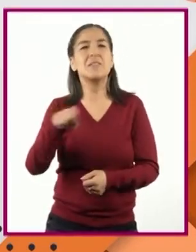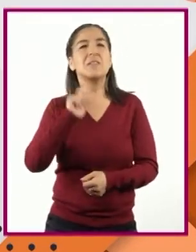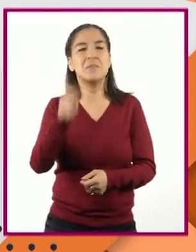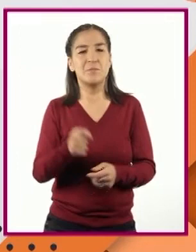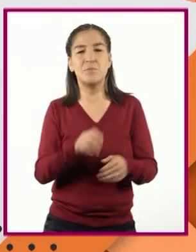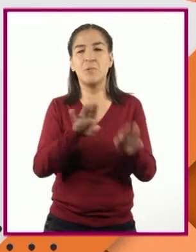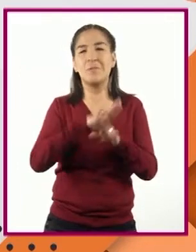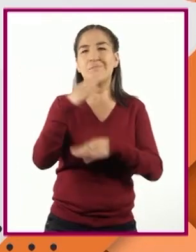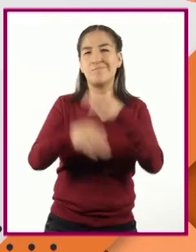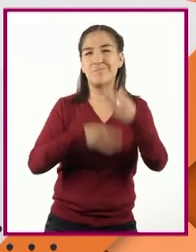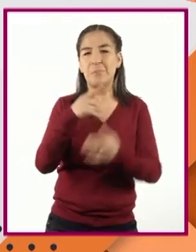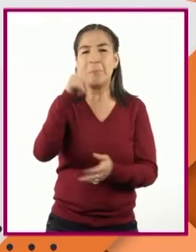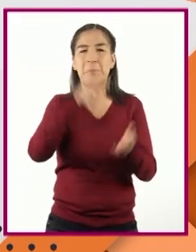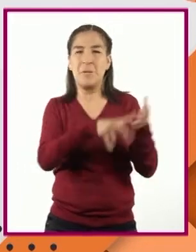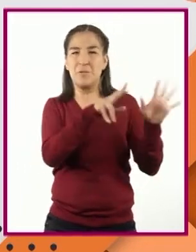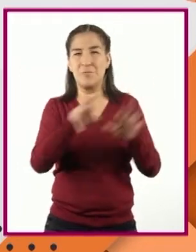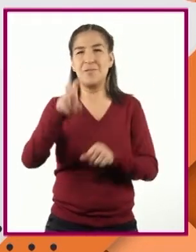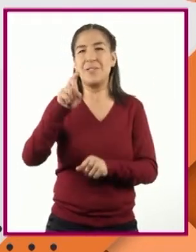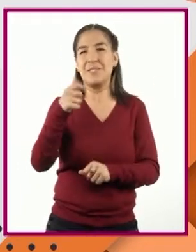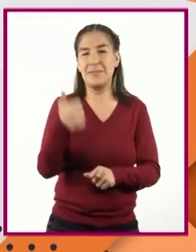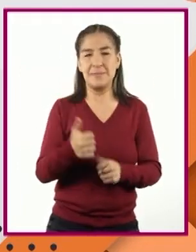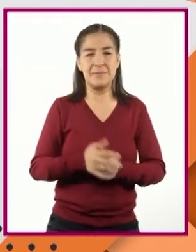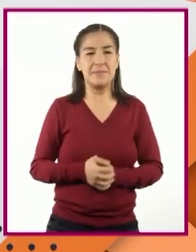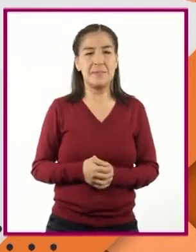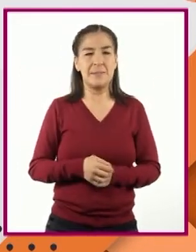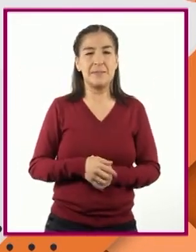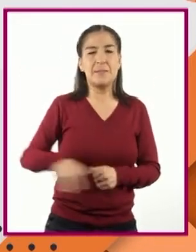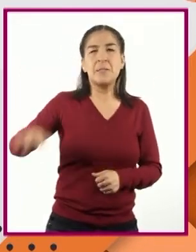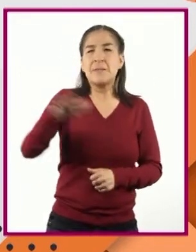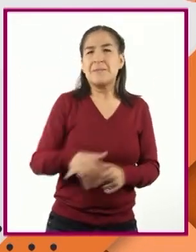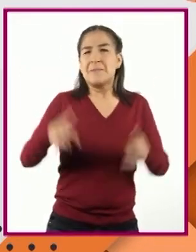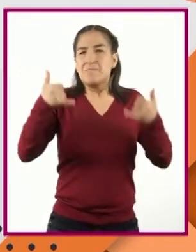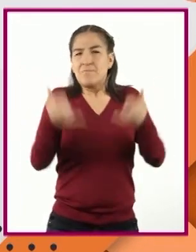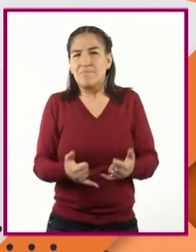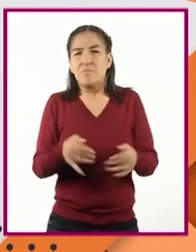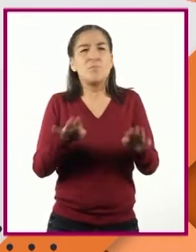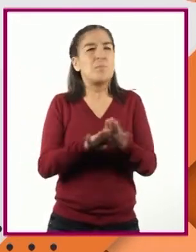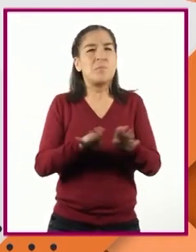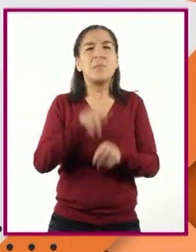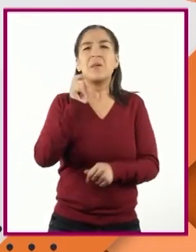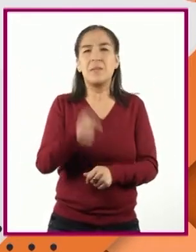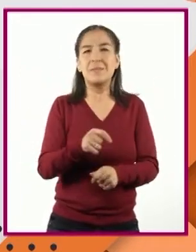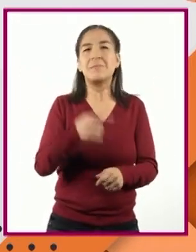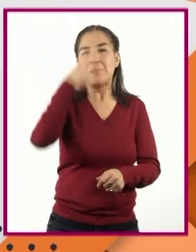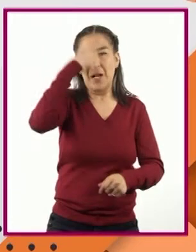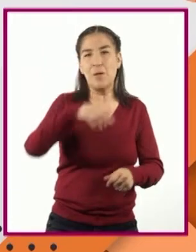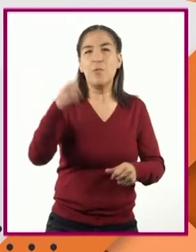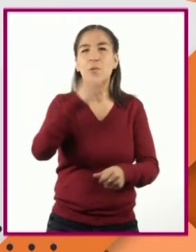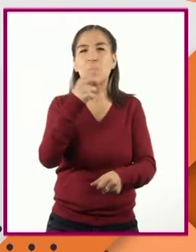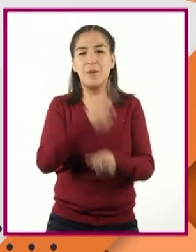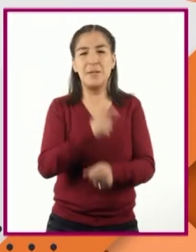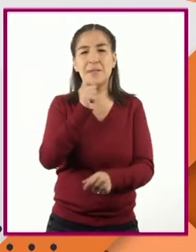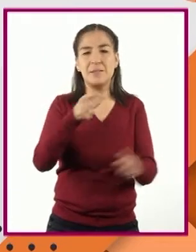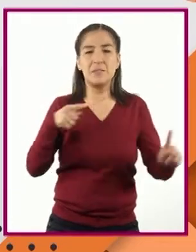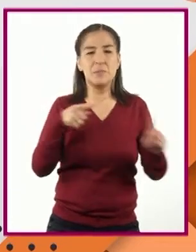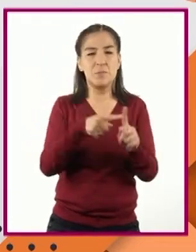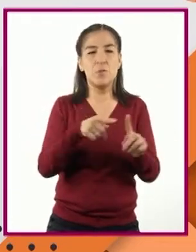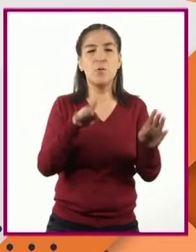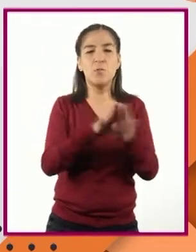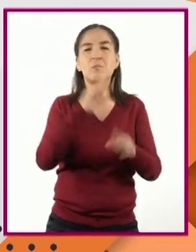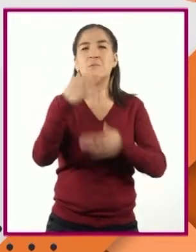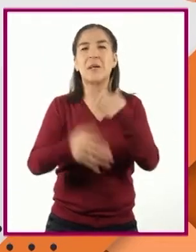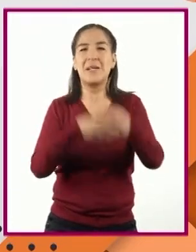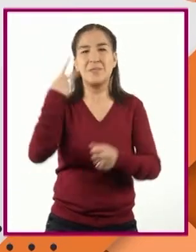de 1836. La rebelión de los colonos solo fue la oportunidad que las fuerzas